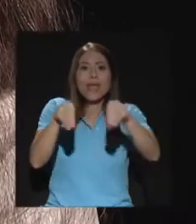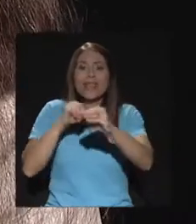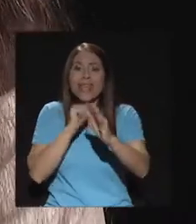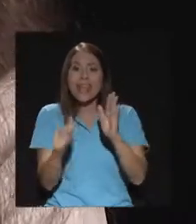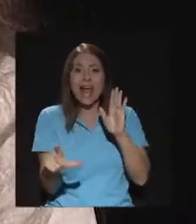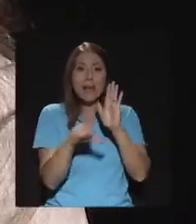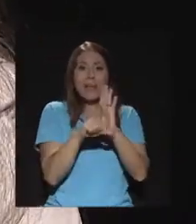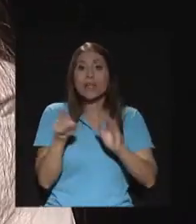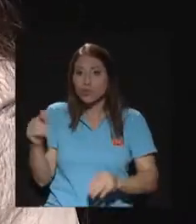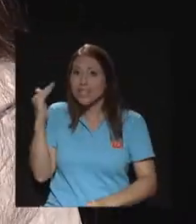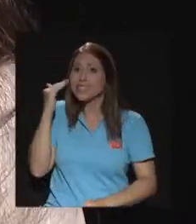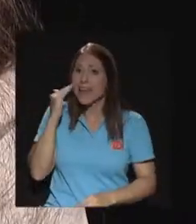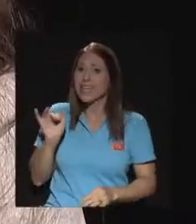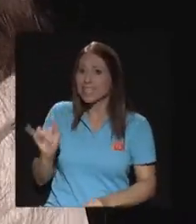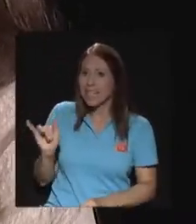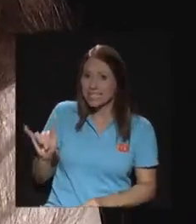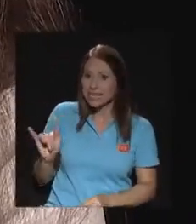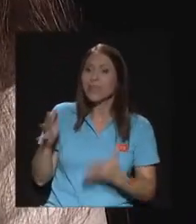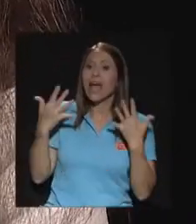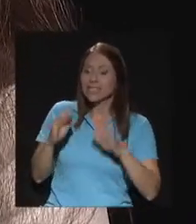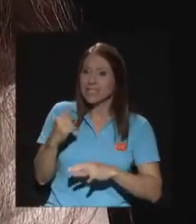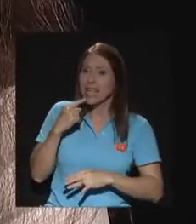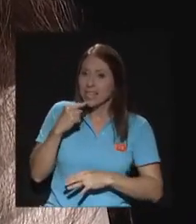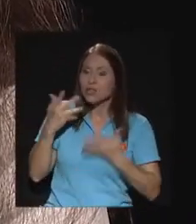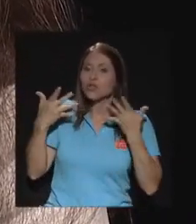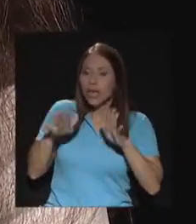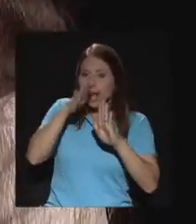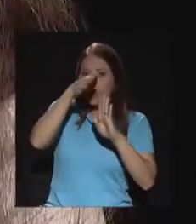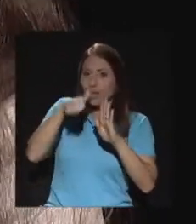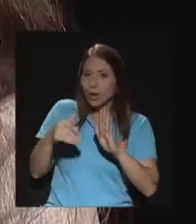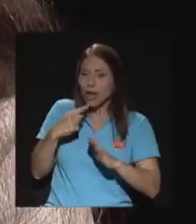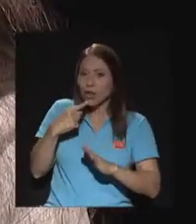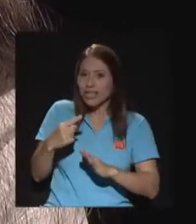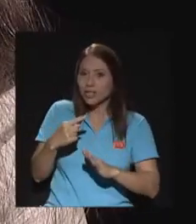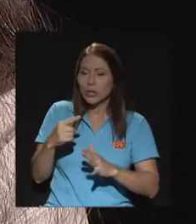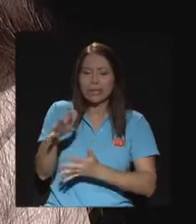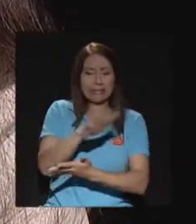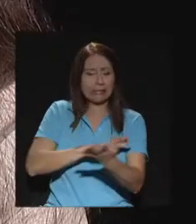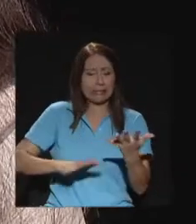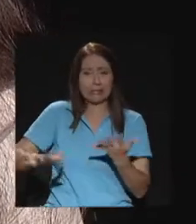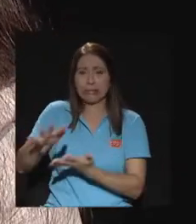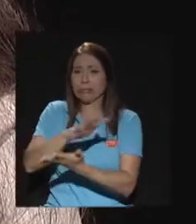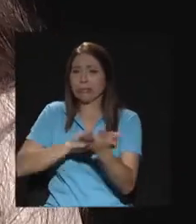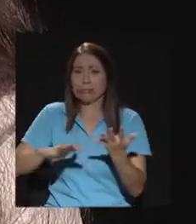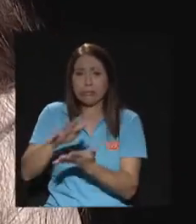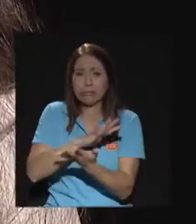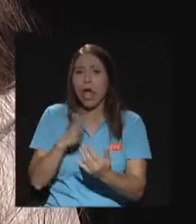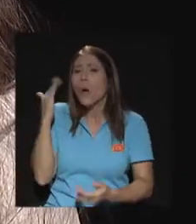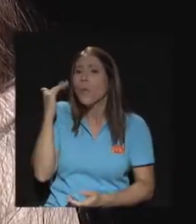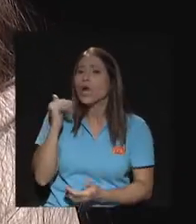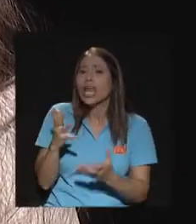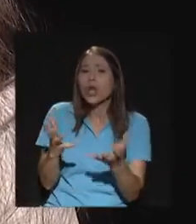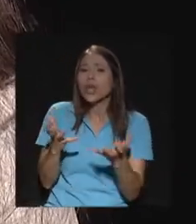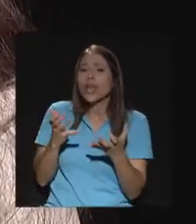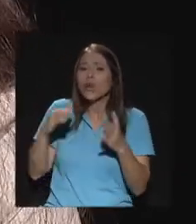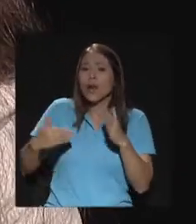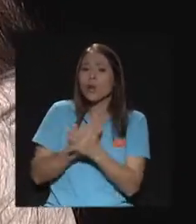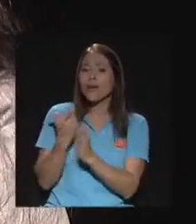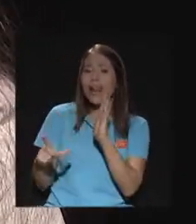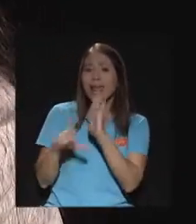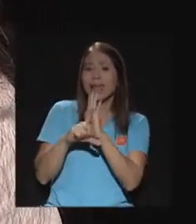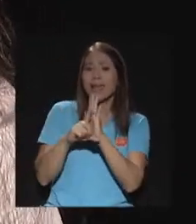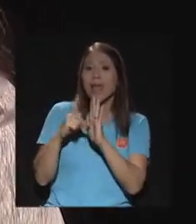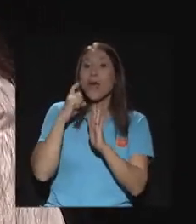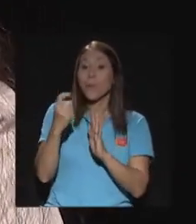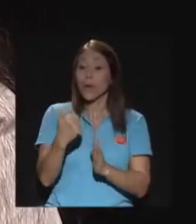sabe que es así, y así se ha dicho también, lo ha dicho la Contraloría, y hay un desorden grandísimo. ¿Por qué no quieren una nueva ley? Porque donde hay